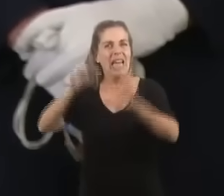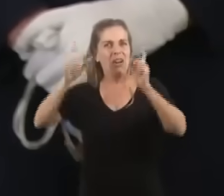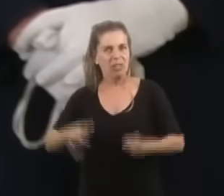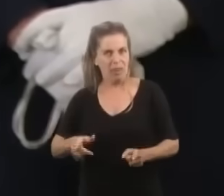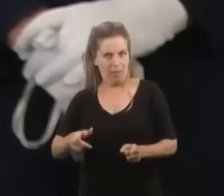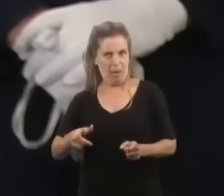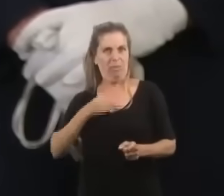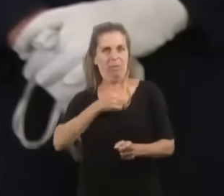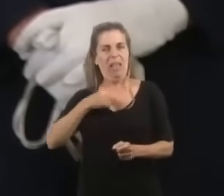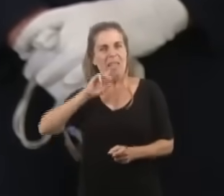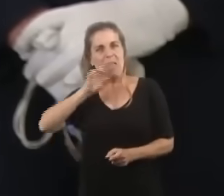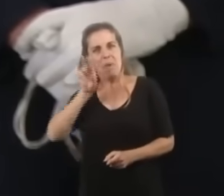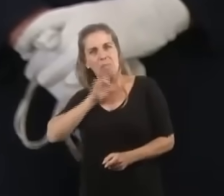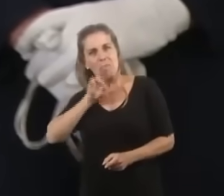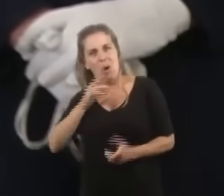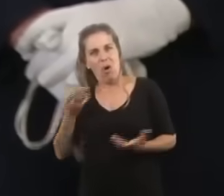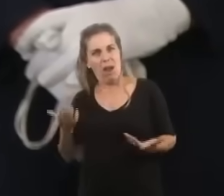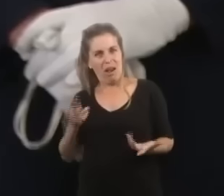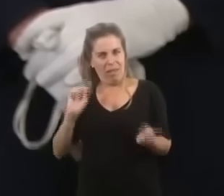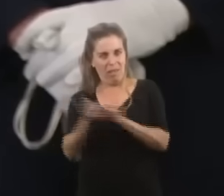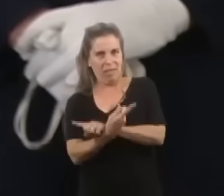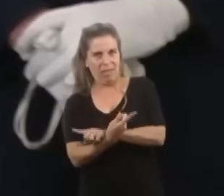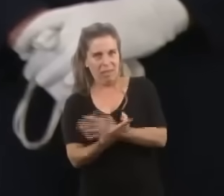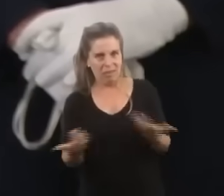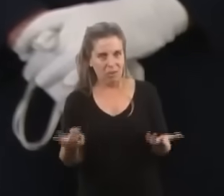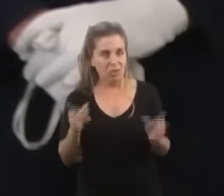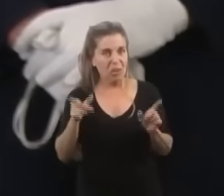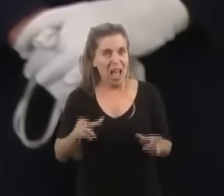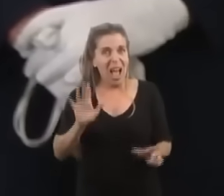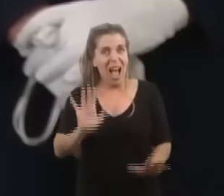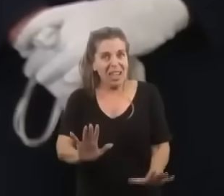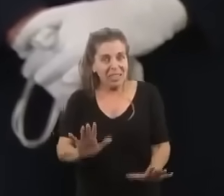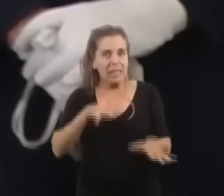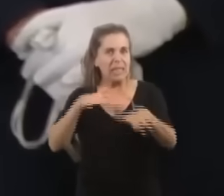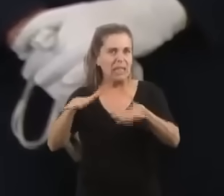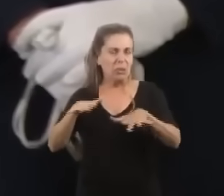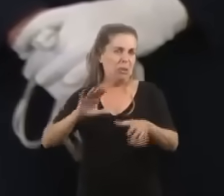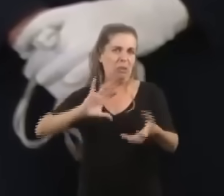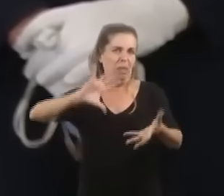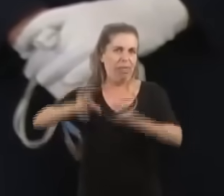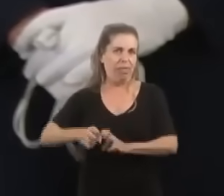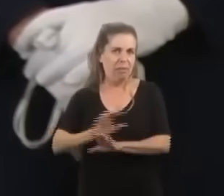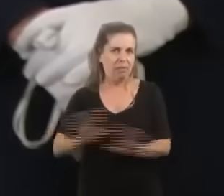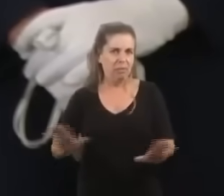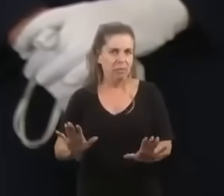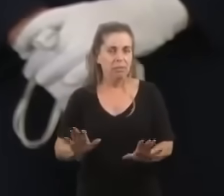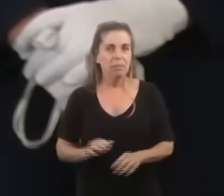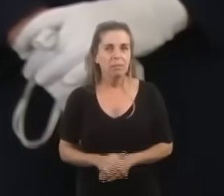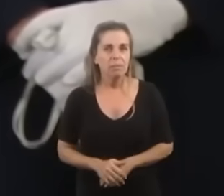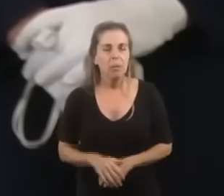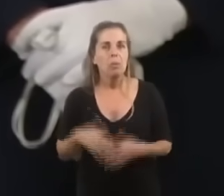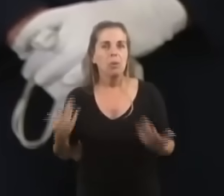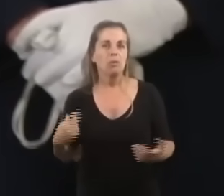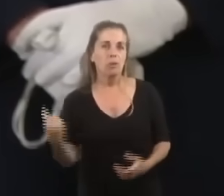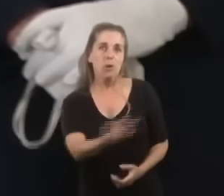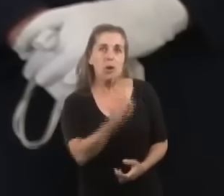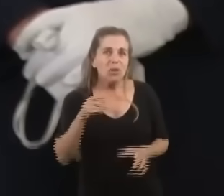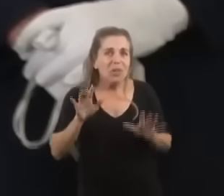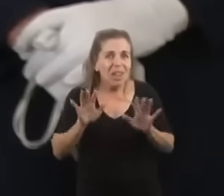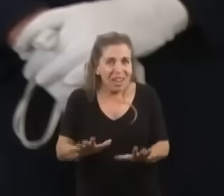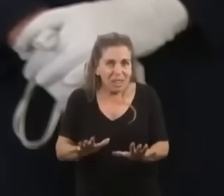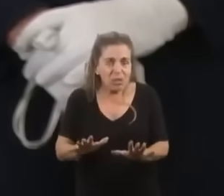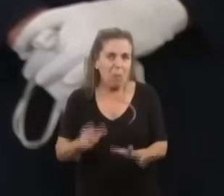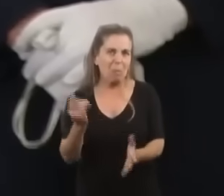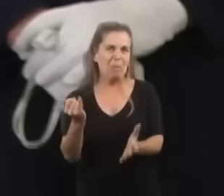un país cuyos valores han sido profundamente trastocados puede permitirse semejante barbaridad por eso con nosotros esta estupidez